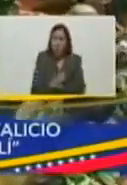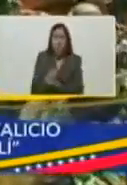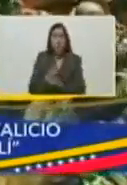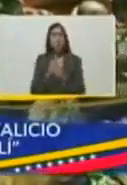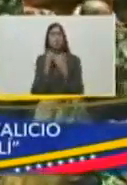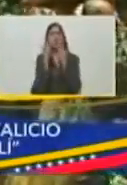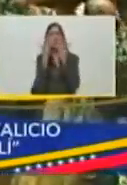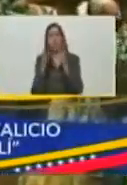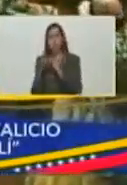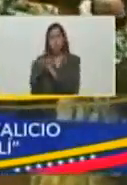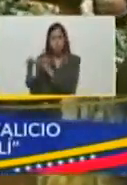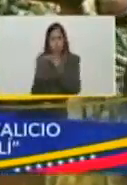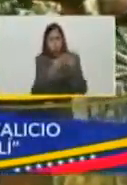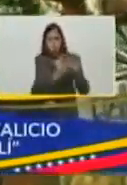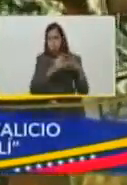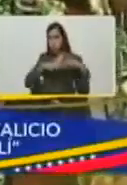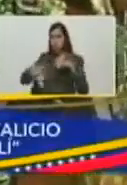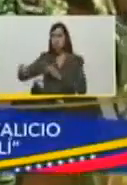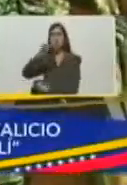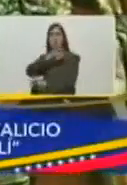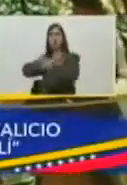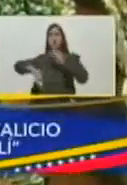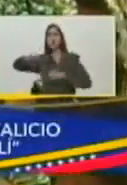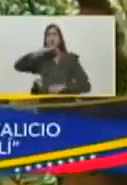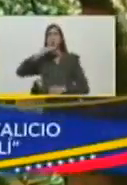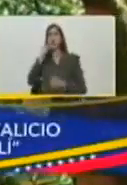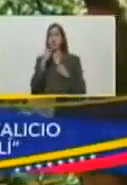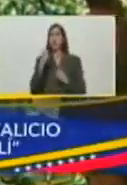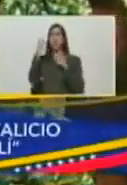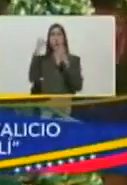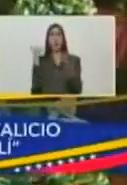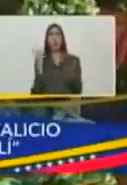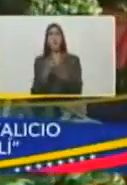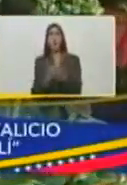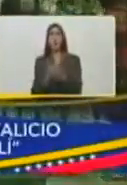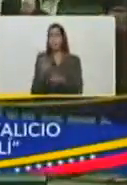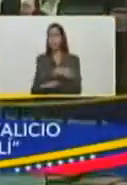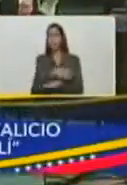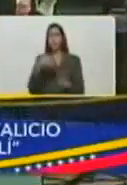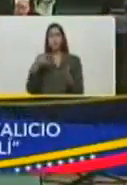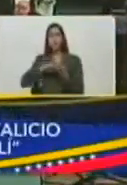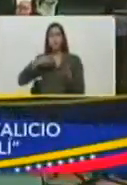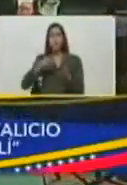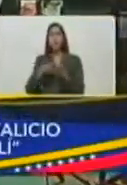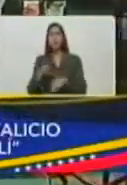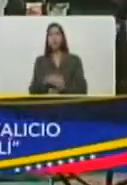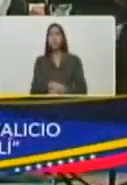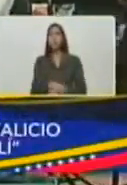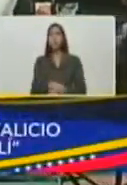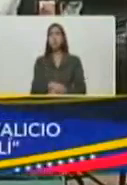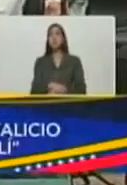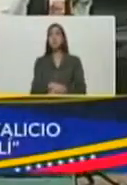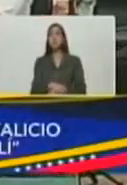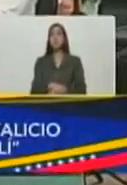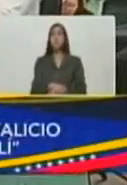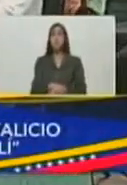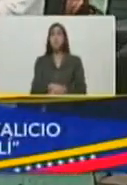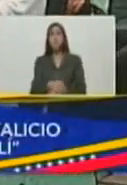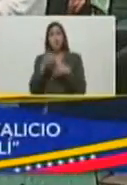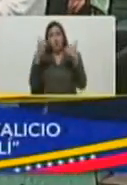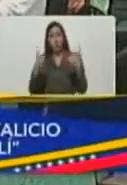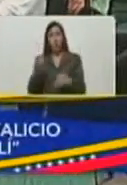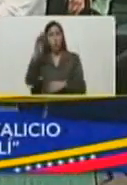de unión, de lucha, de batalla, de rabia, de protesta y de propuesta. Un canto de presente y de futuro. Yo quisiera que